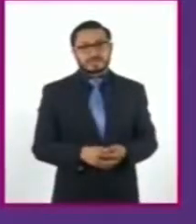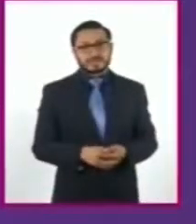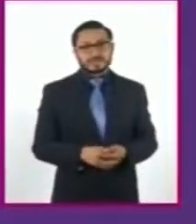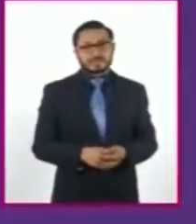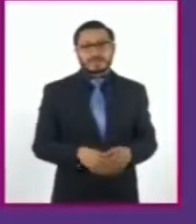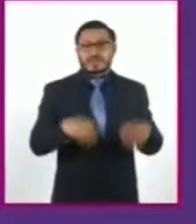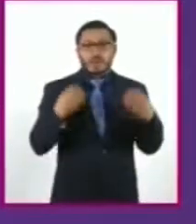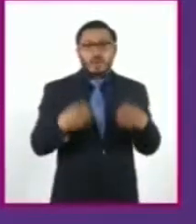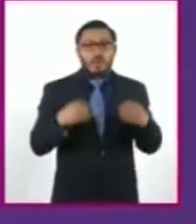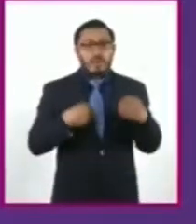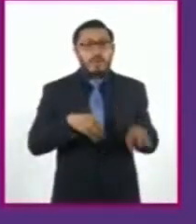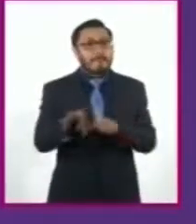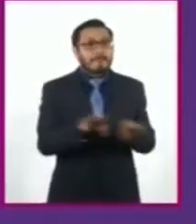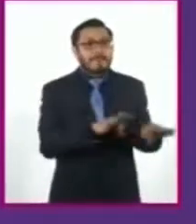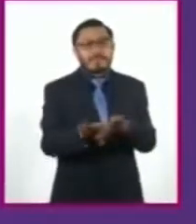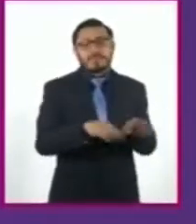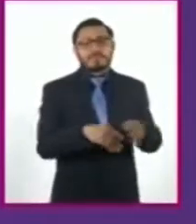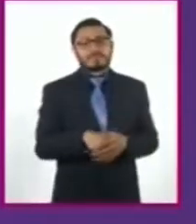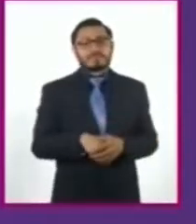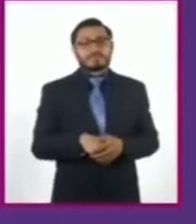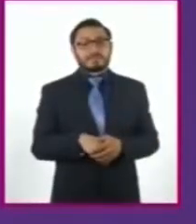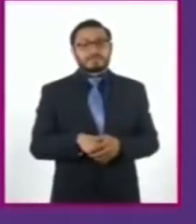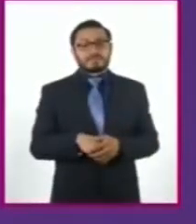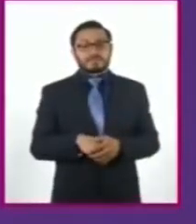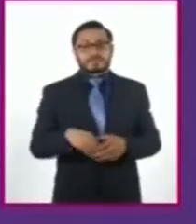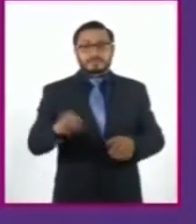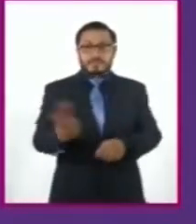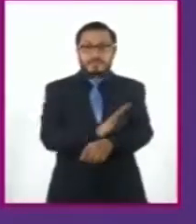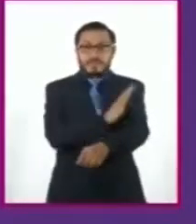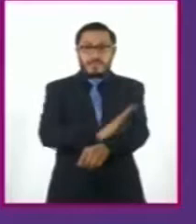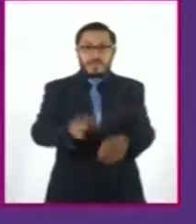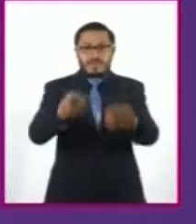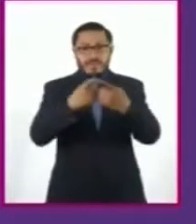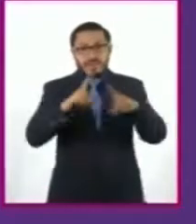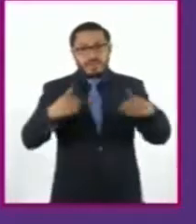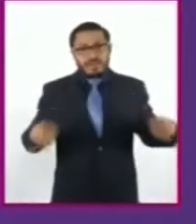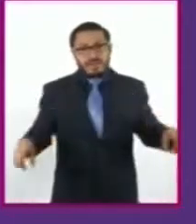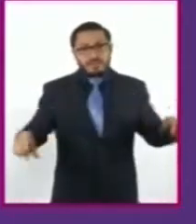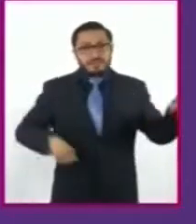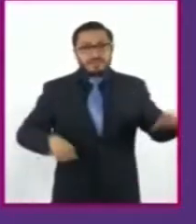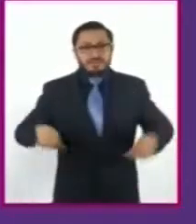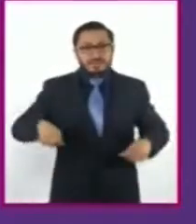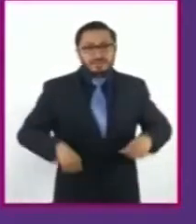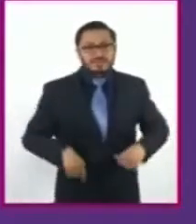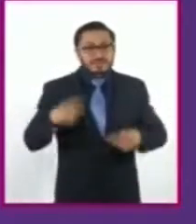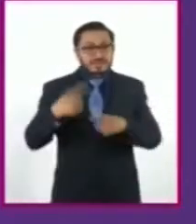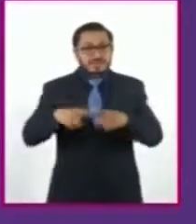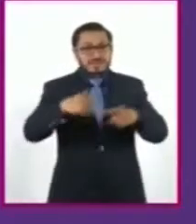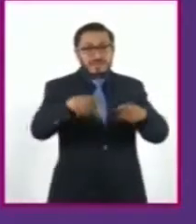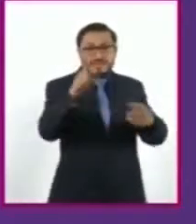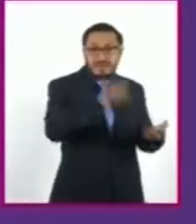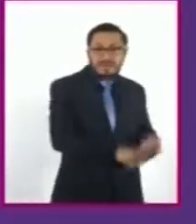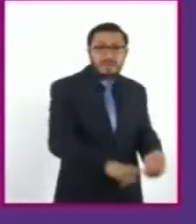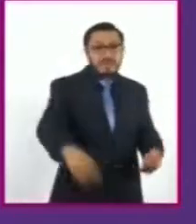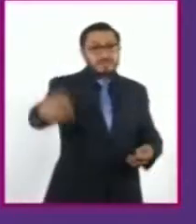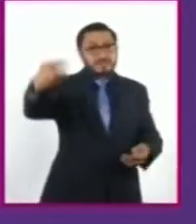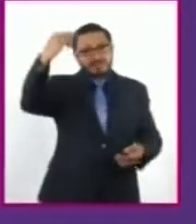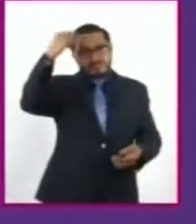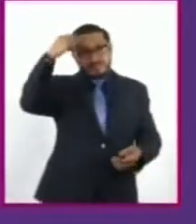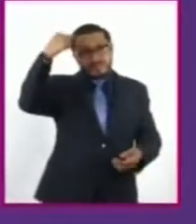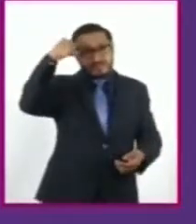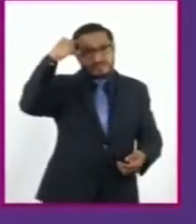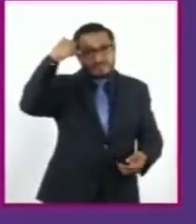Ocupacional laboral. Favorece el desarrollo de diversas capacidades cognitivas,